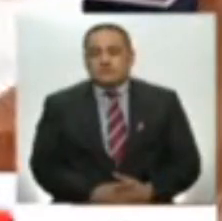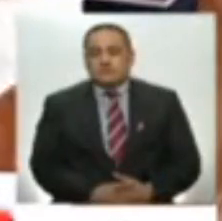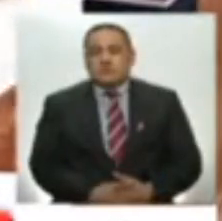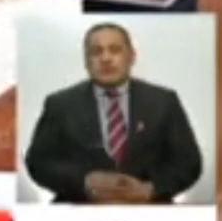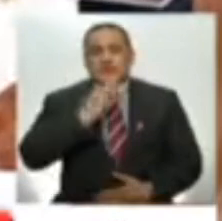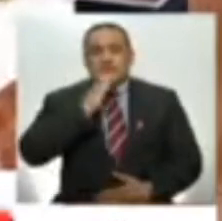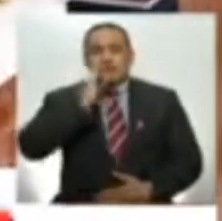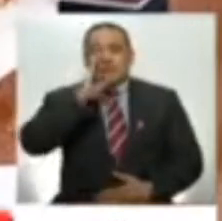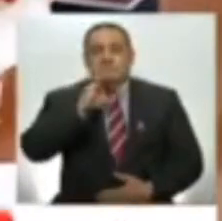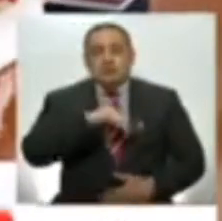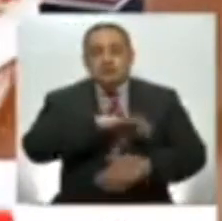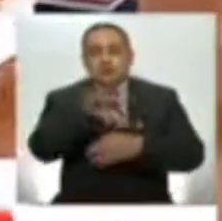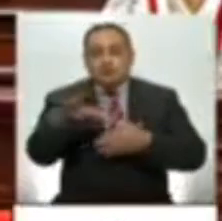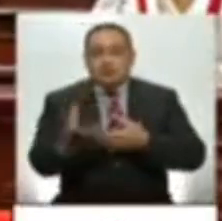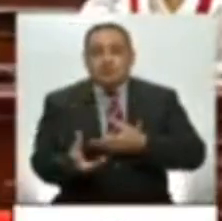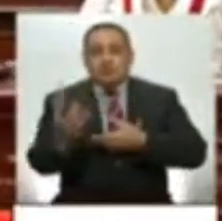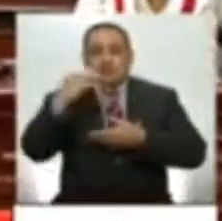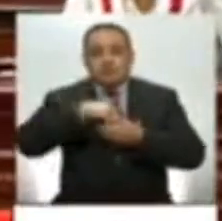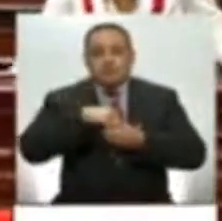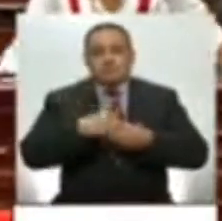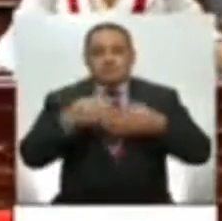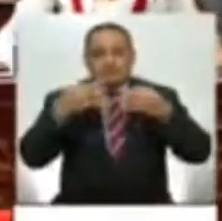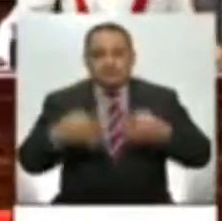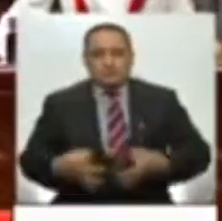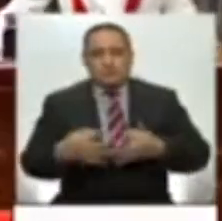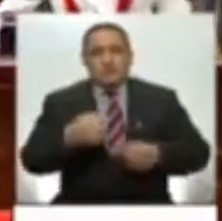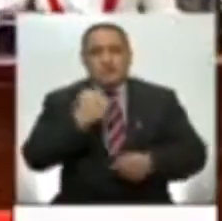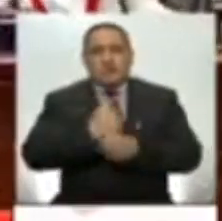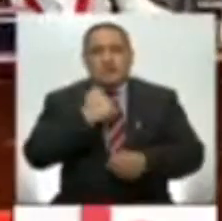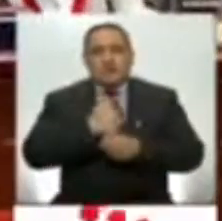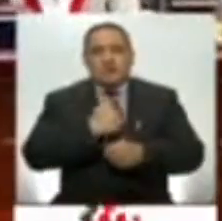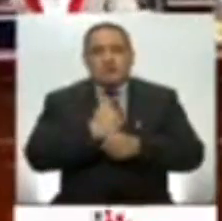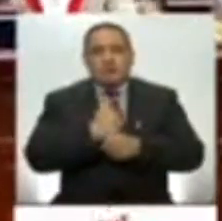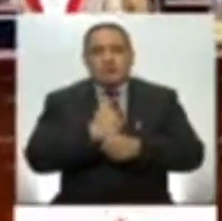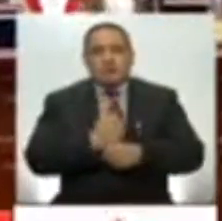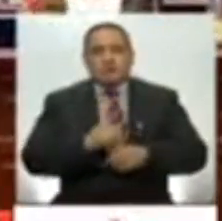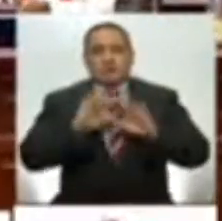Declaro incorporados y aptos para el ejercicio